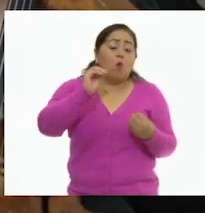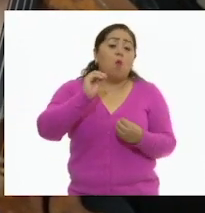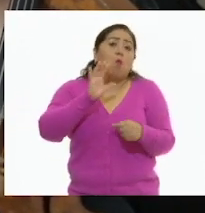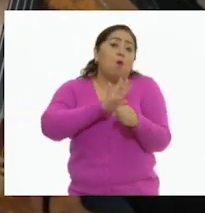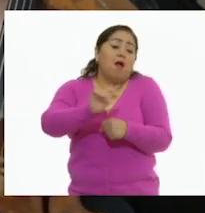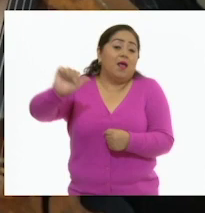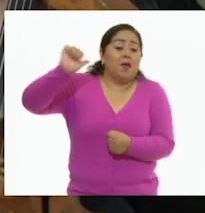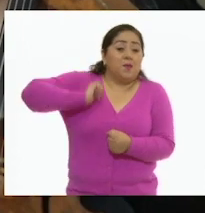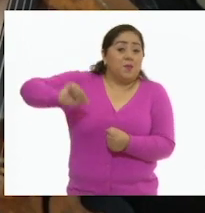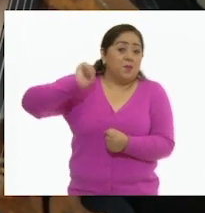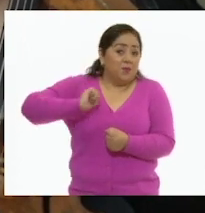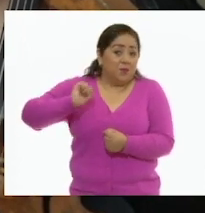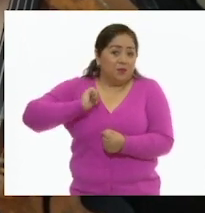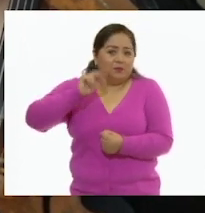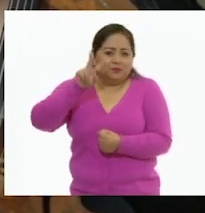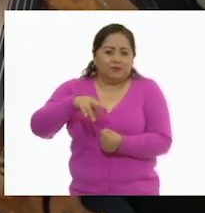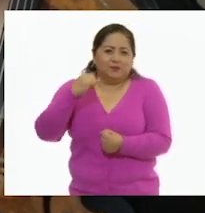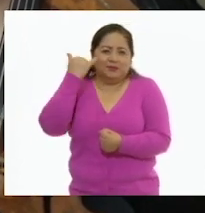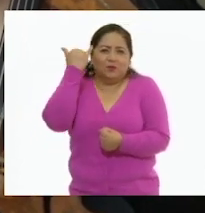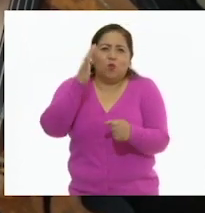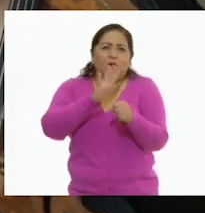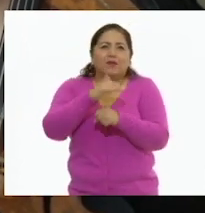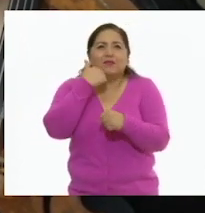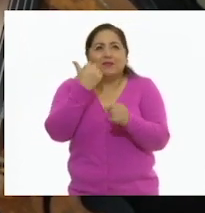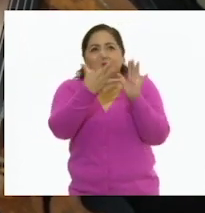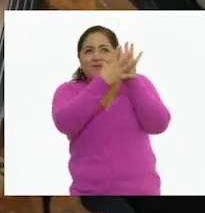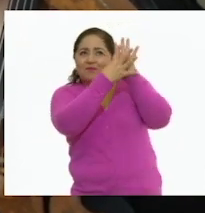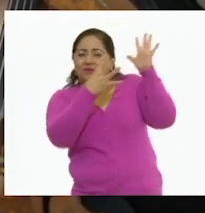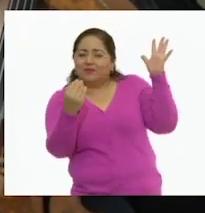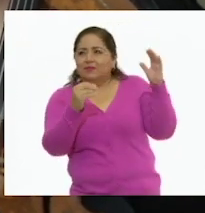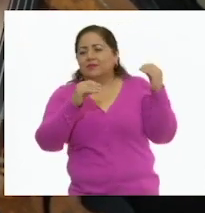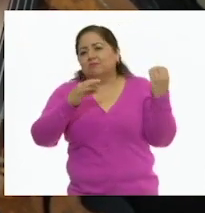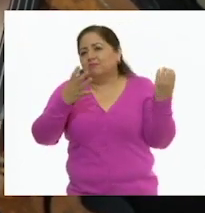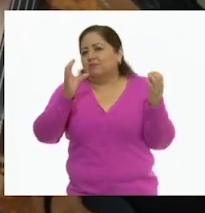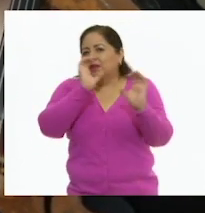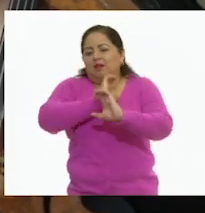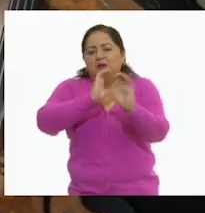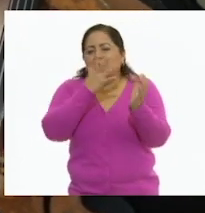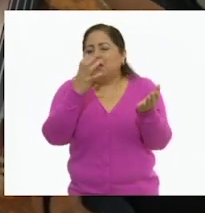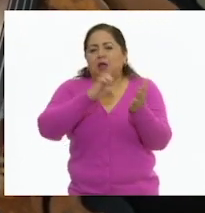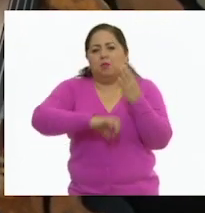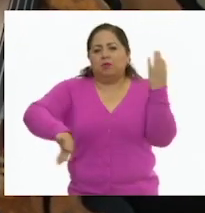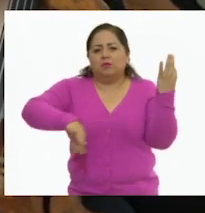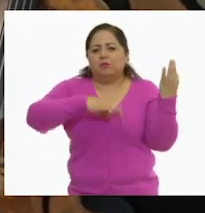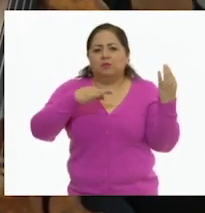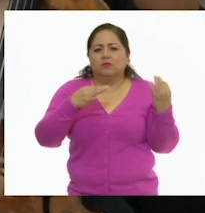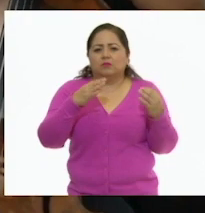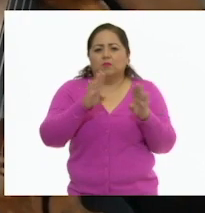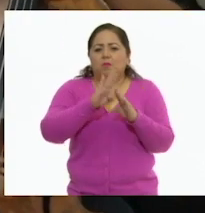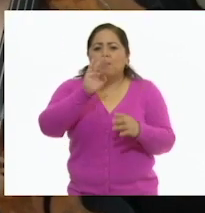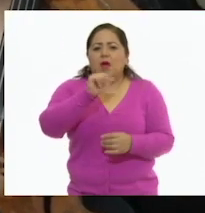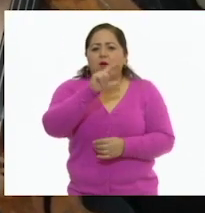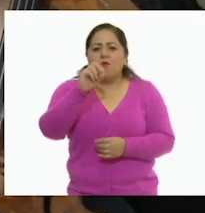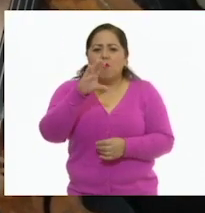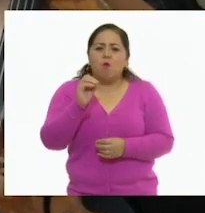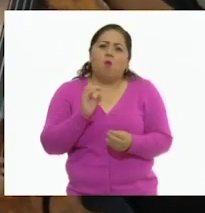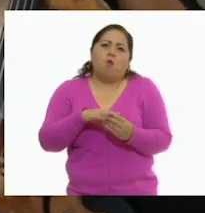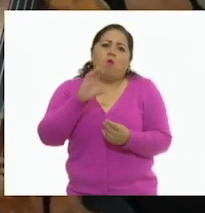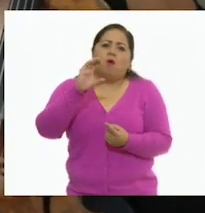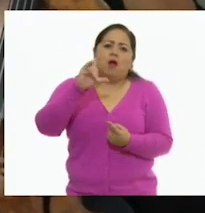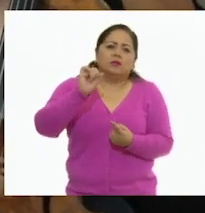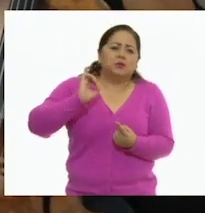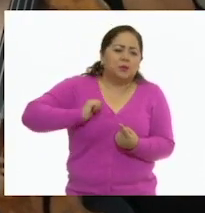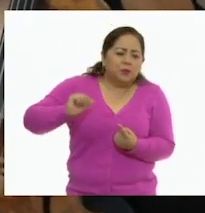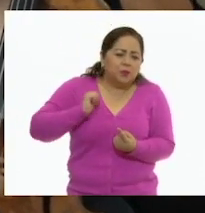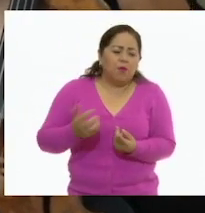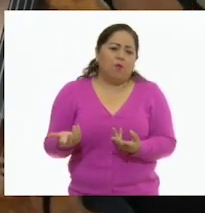época que queramos interpretar. Si queramos interpretar algo barroco o algo clásico,